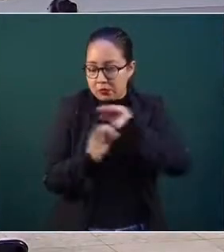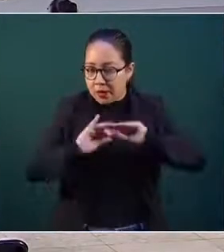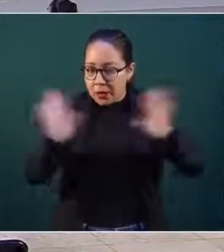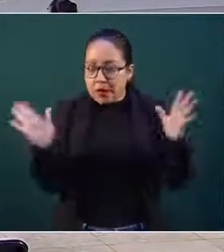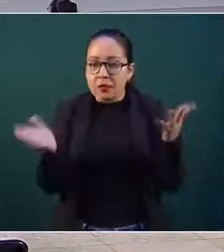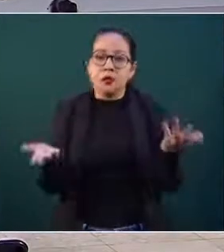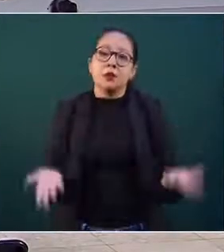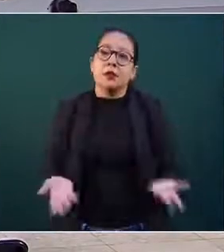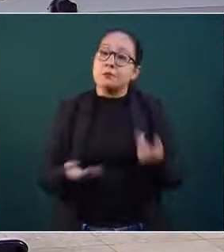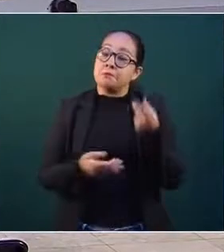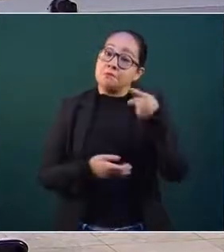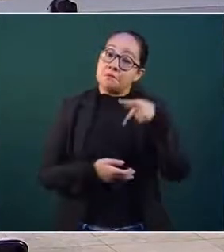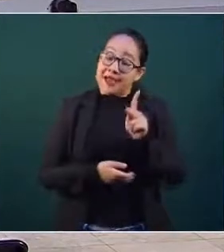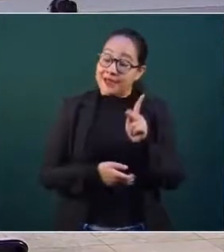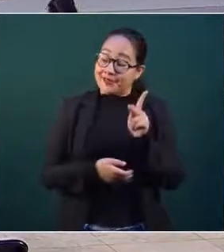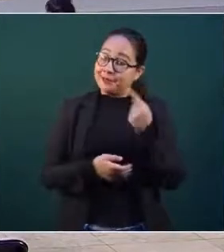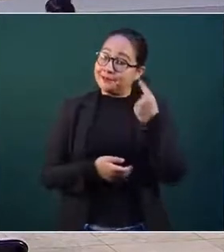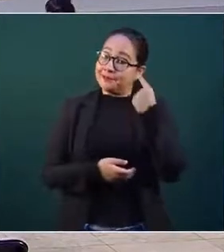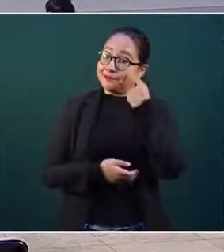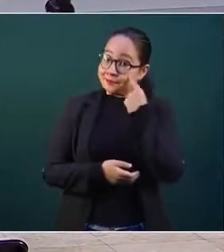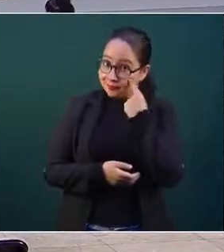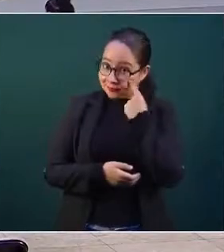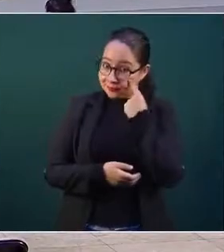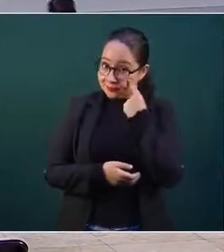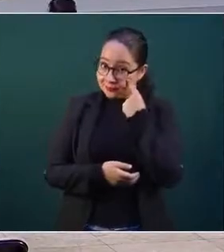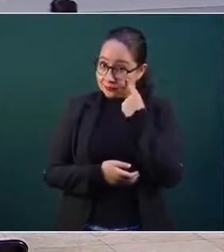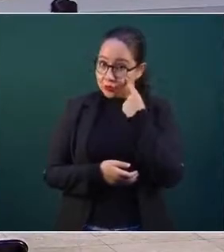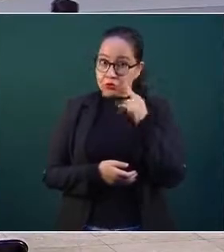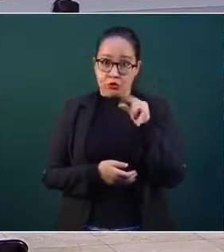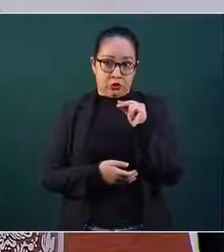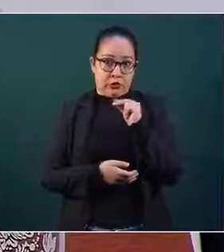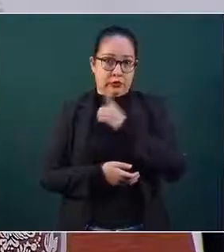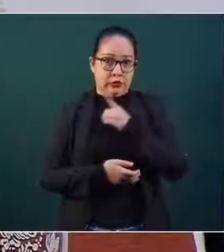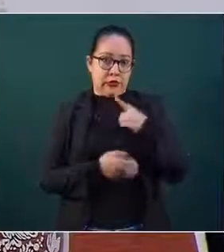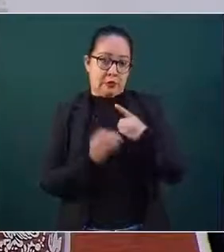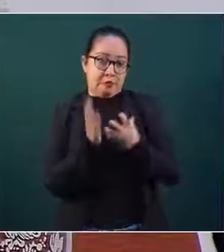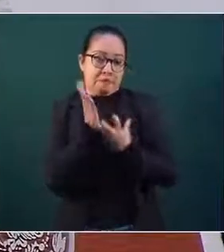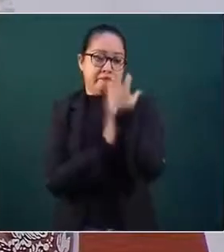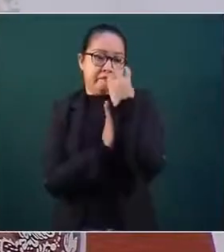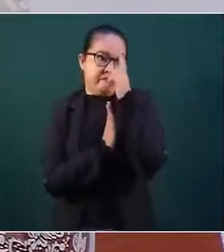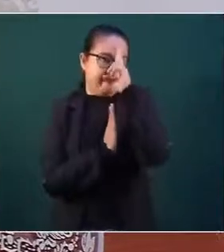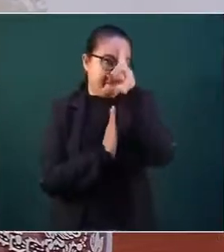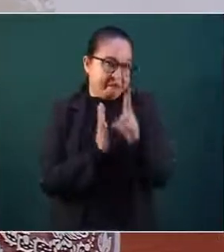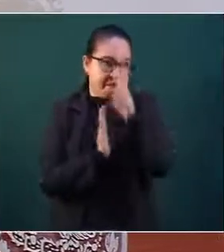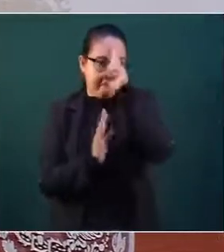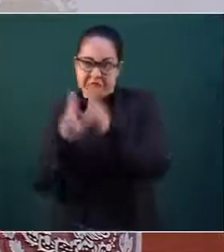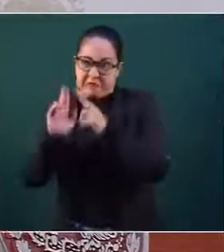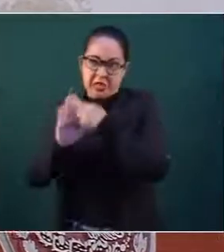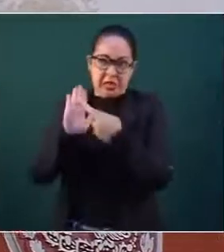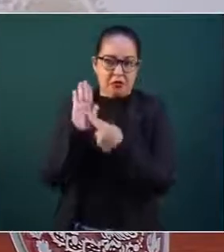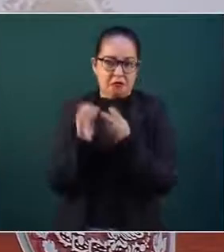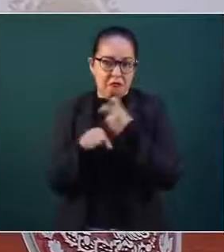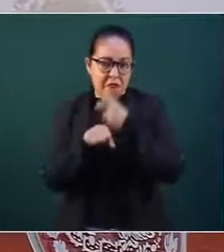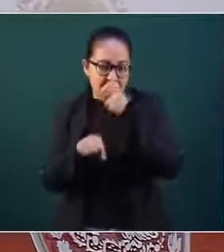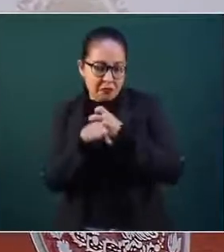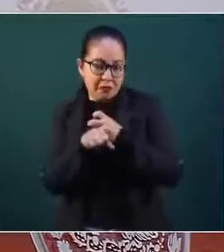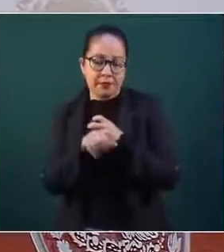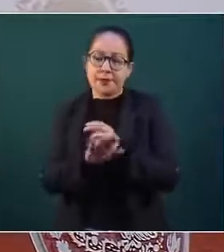también no hay que exagerar con medidas que muchas veces